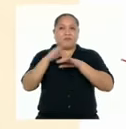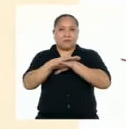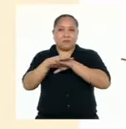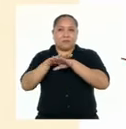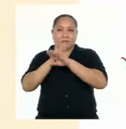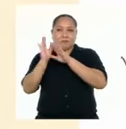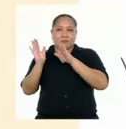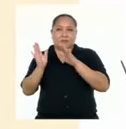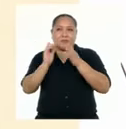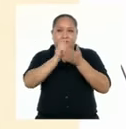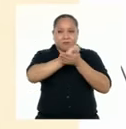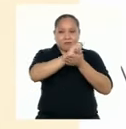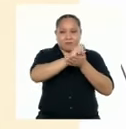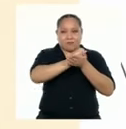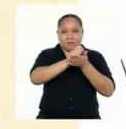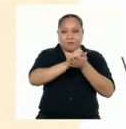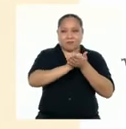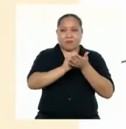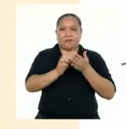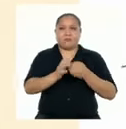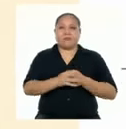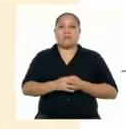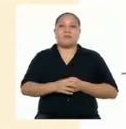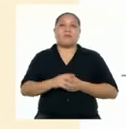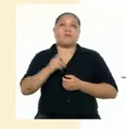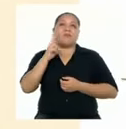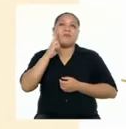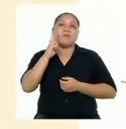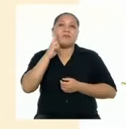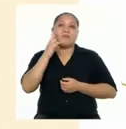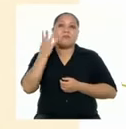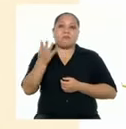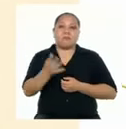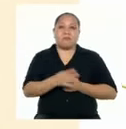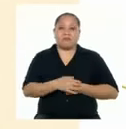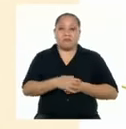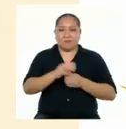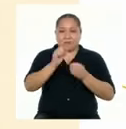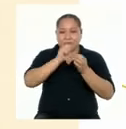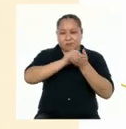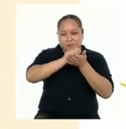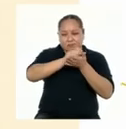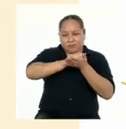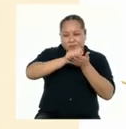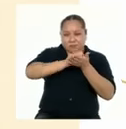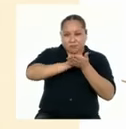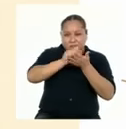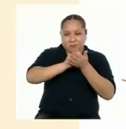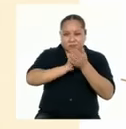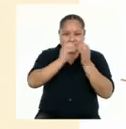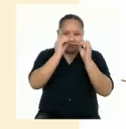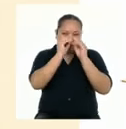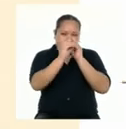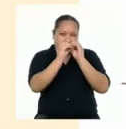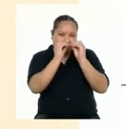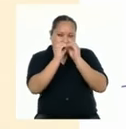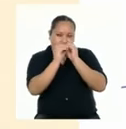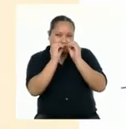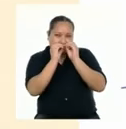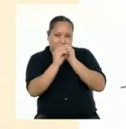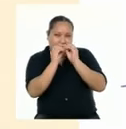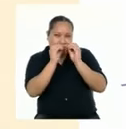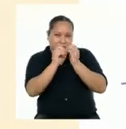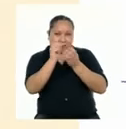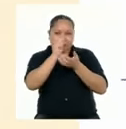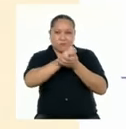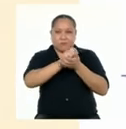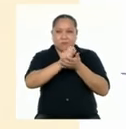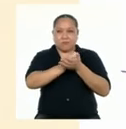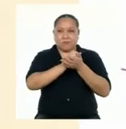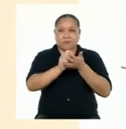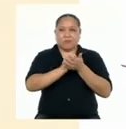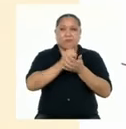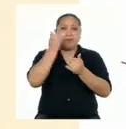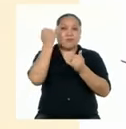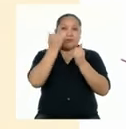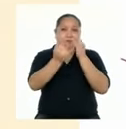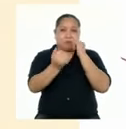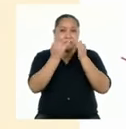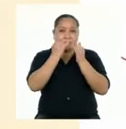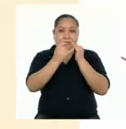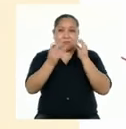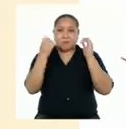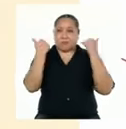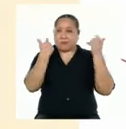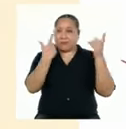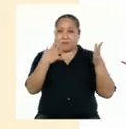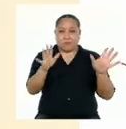planificaremos nuestro texto. Y el viernes textualizaremos, revisaremos y escribiremos la